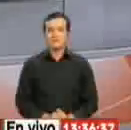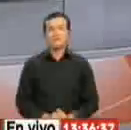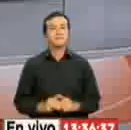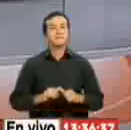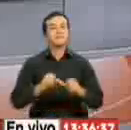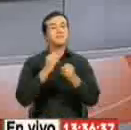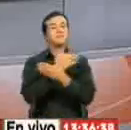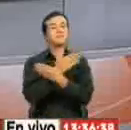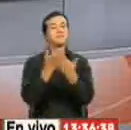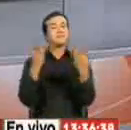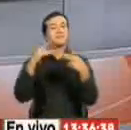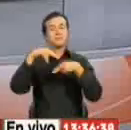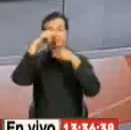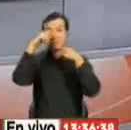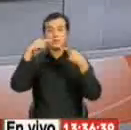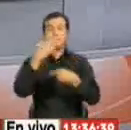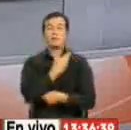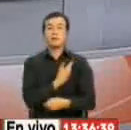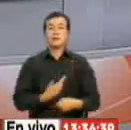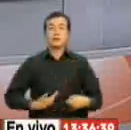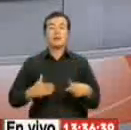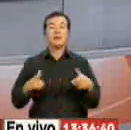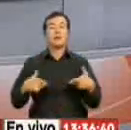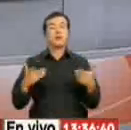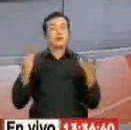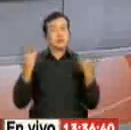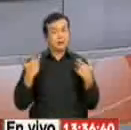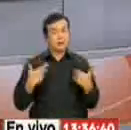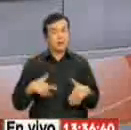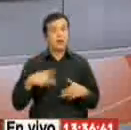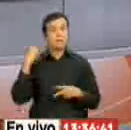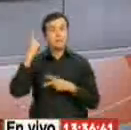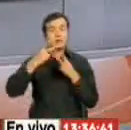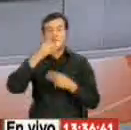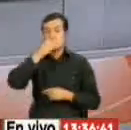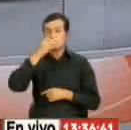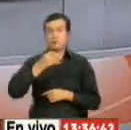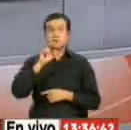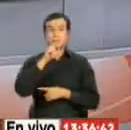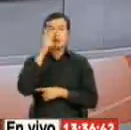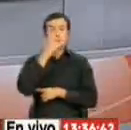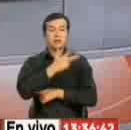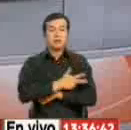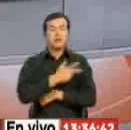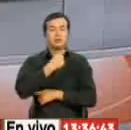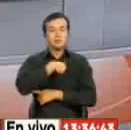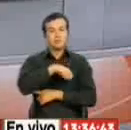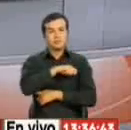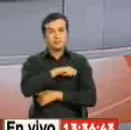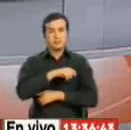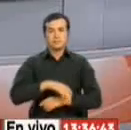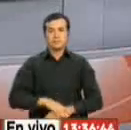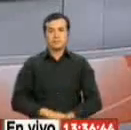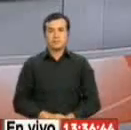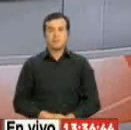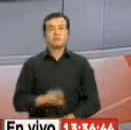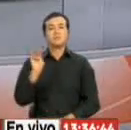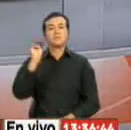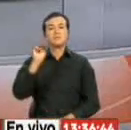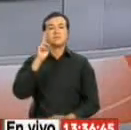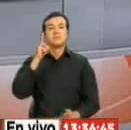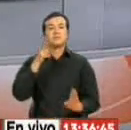seguimos informando el telediario el presidente lenin moreno finaliza su visita oficial de tres días a españa este martes